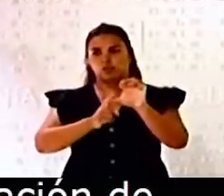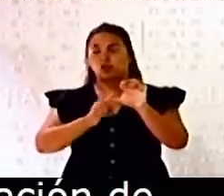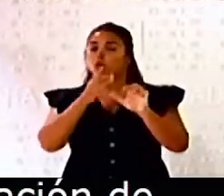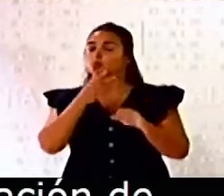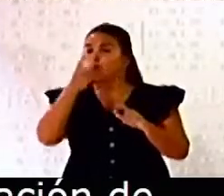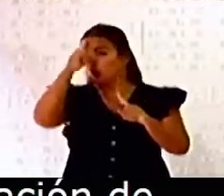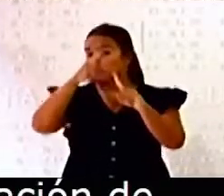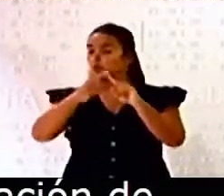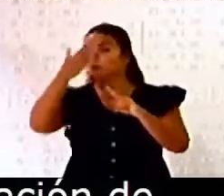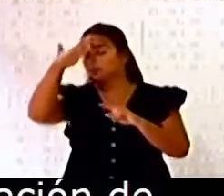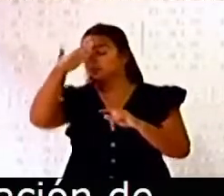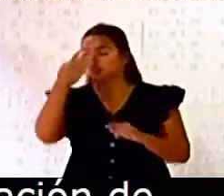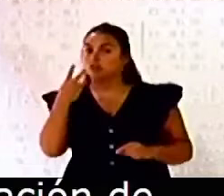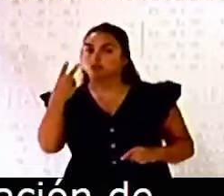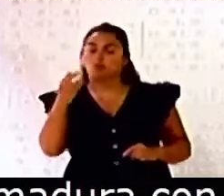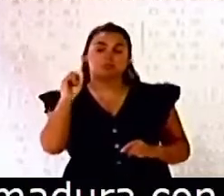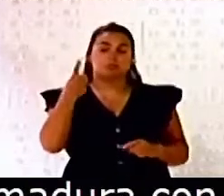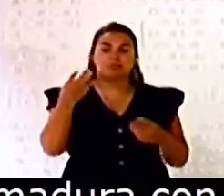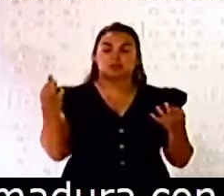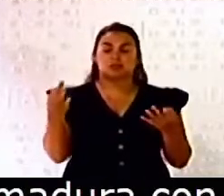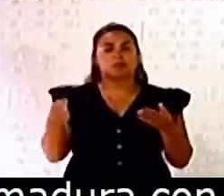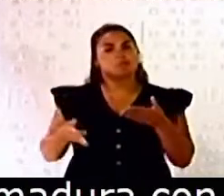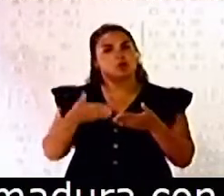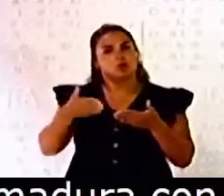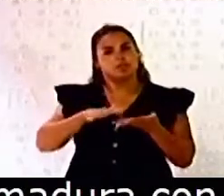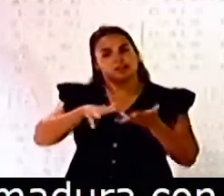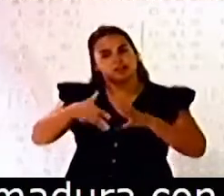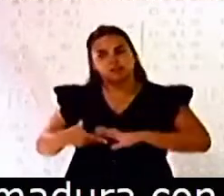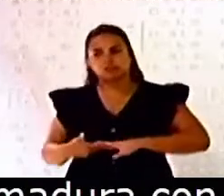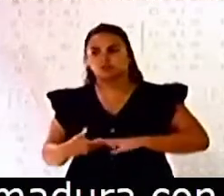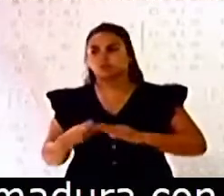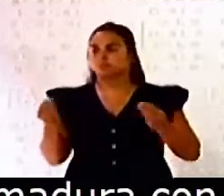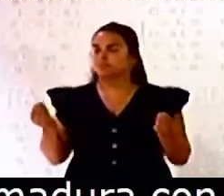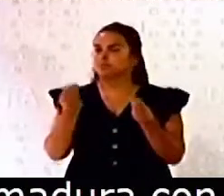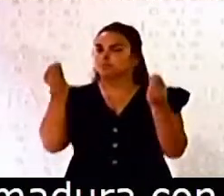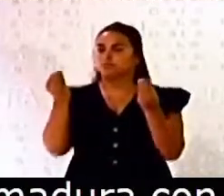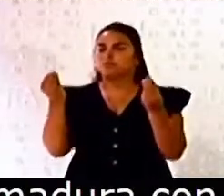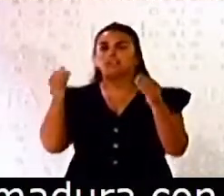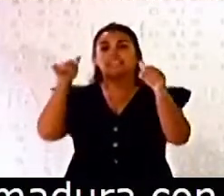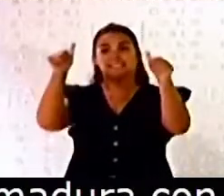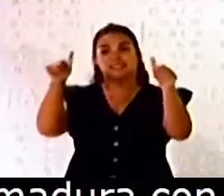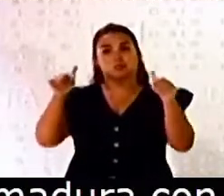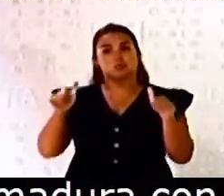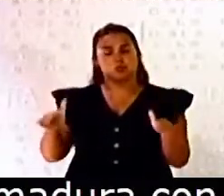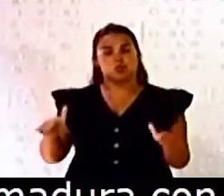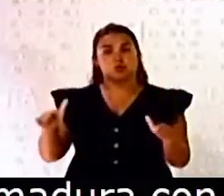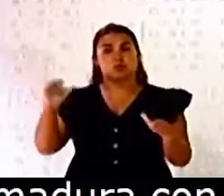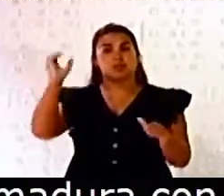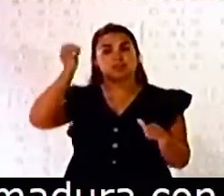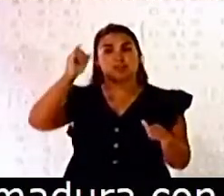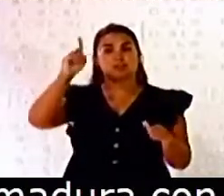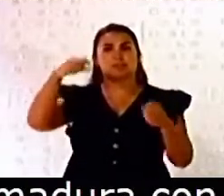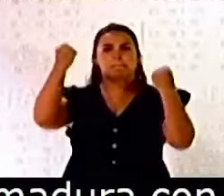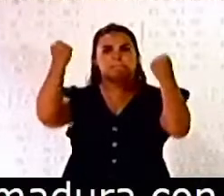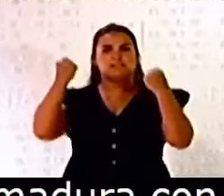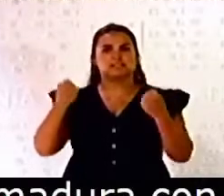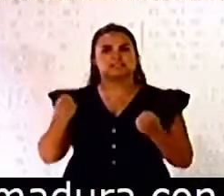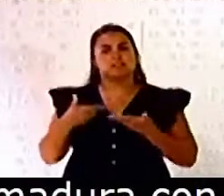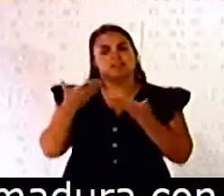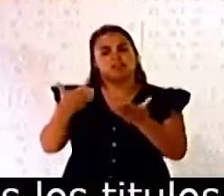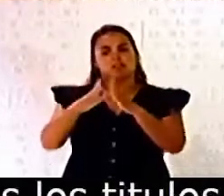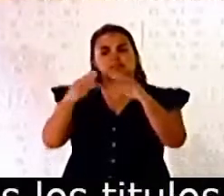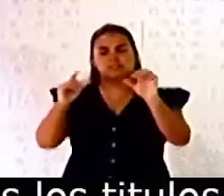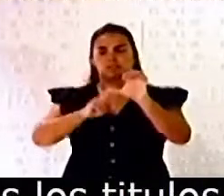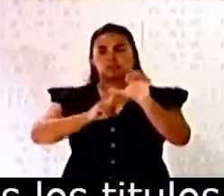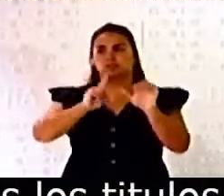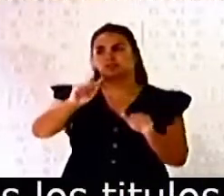objetivos fundamentales. El primero de ellos es modernizar y hacer más atractivos los títulos de grados y máster que ofrece la Universidad de Extremadura y, en